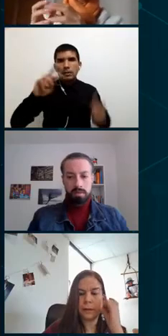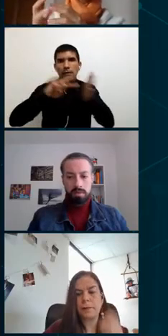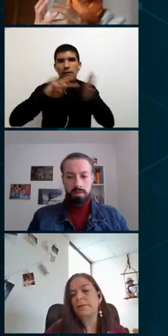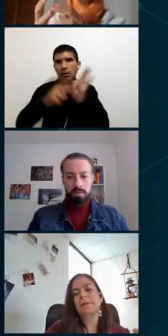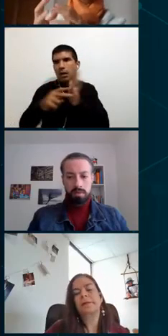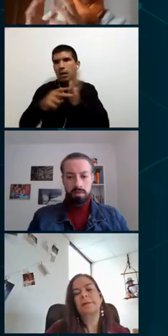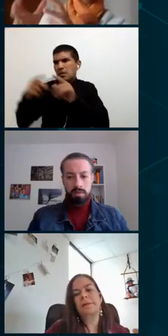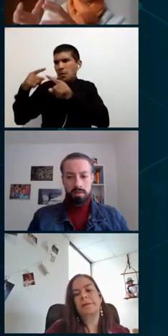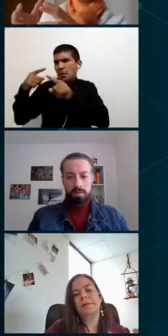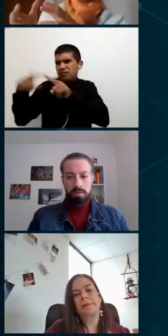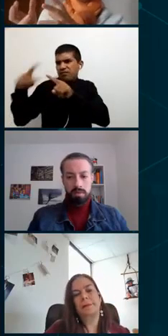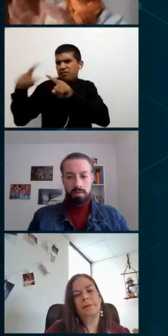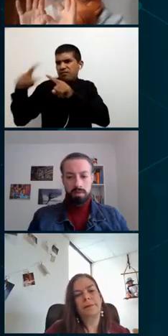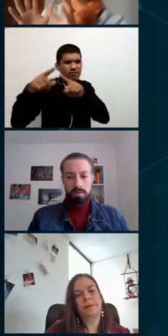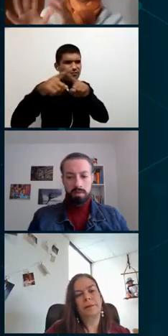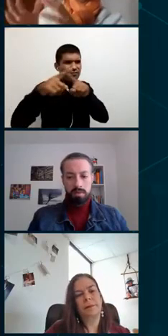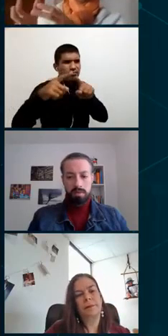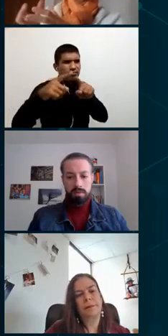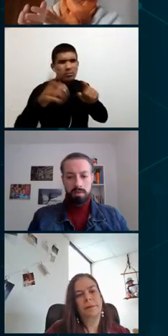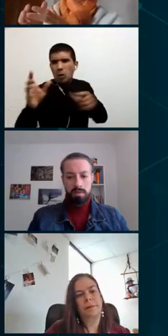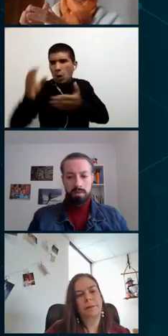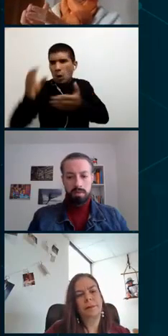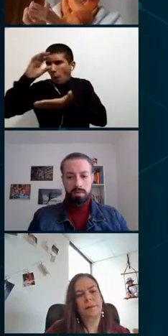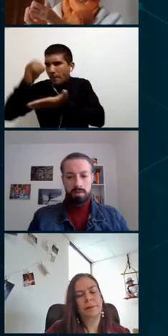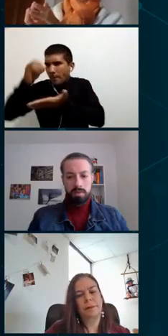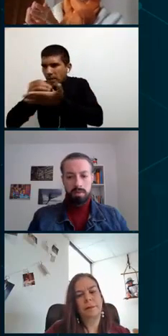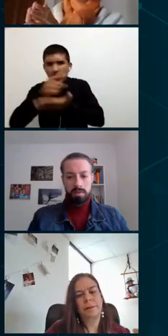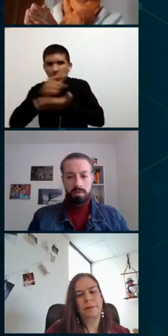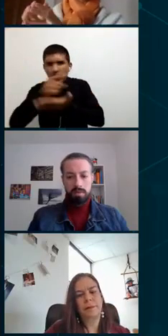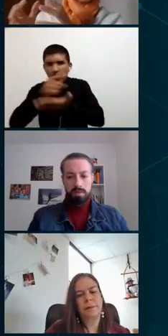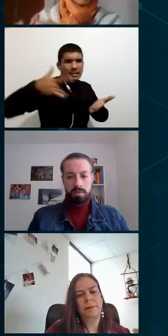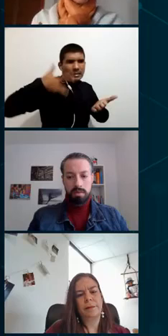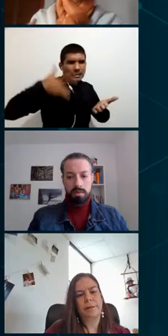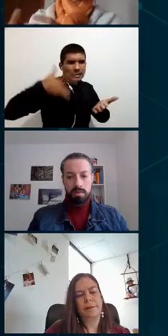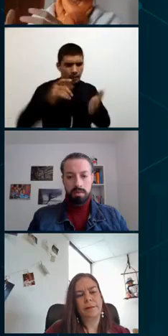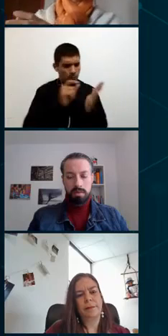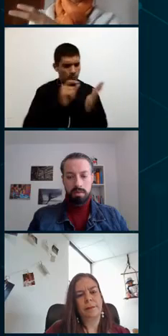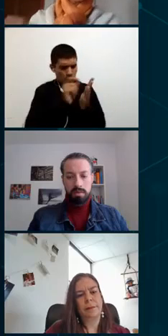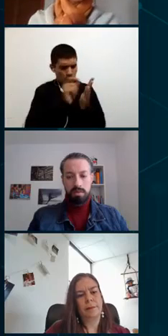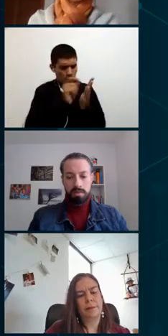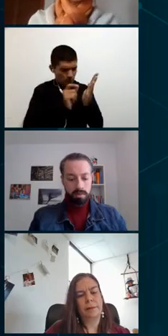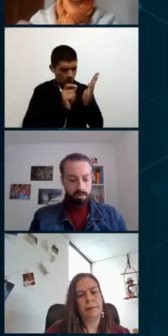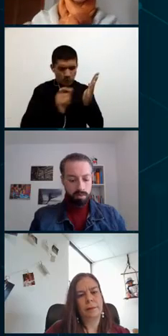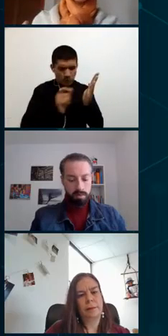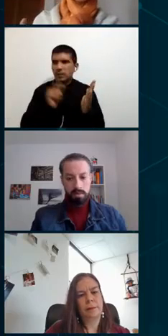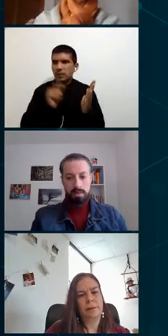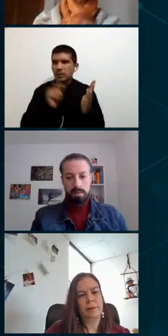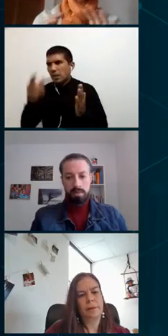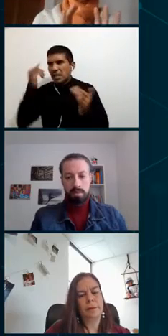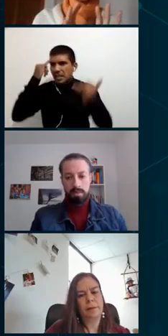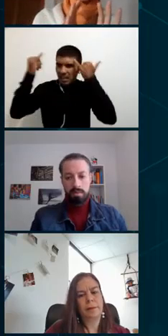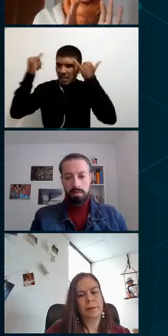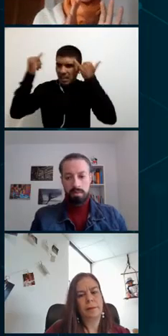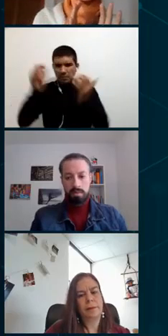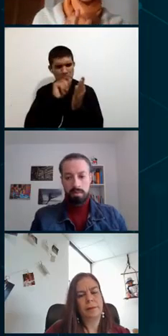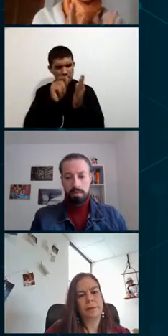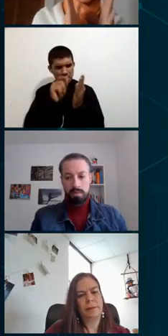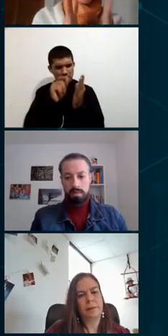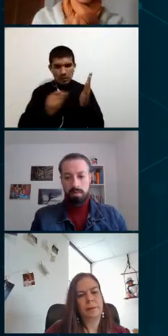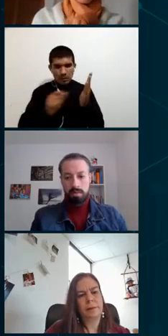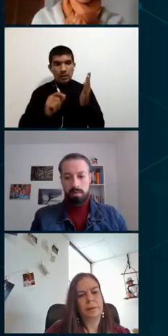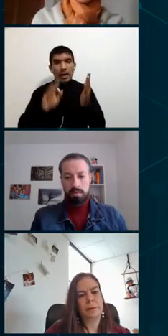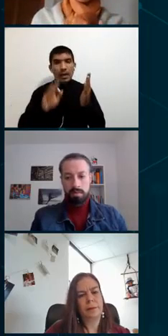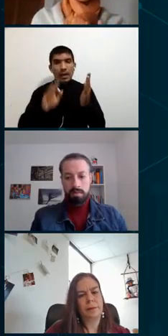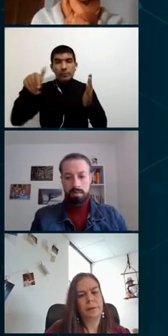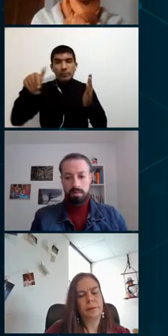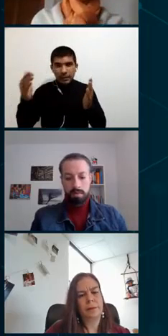es cuando ya logramos hacer algo como un consenso de esas opiniones y esas ideas. ¿Listo? Entonces,